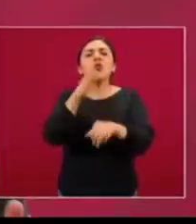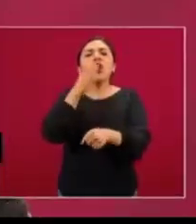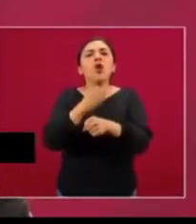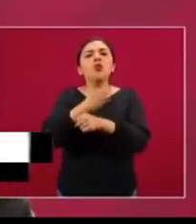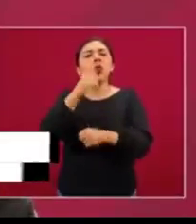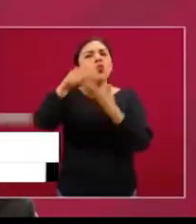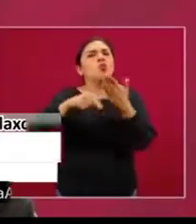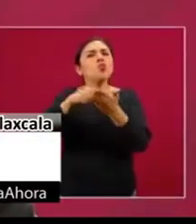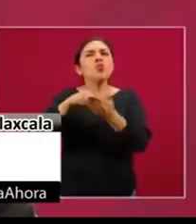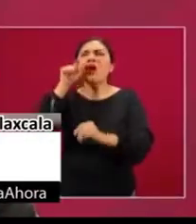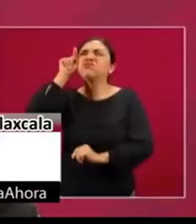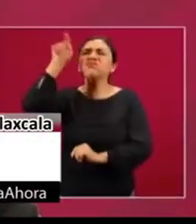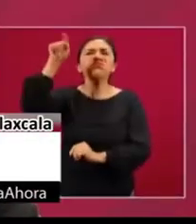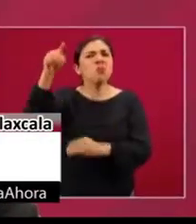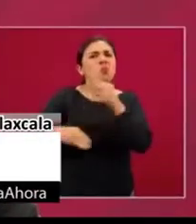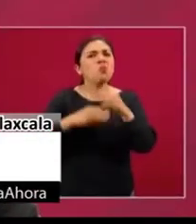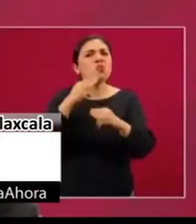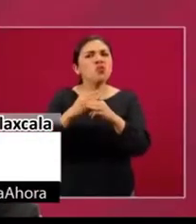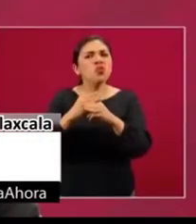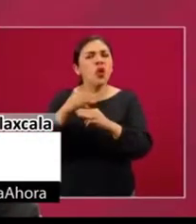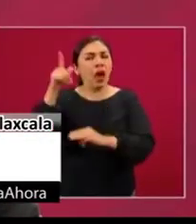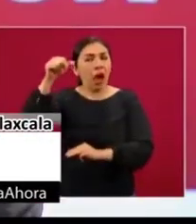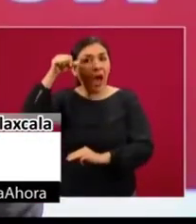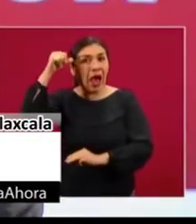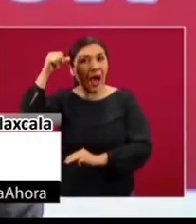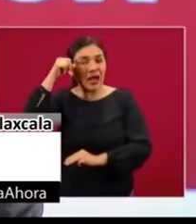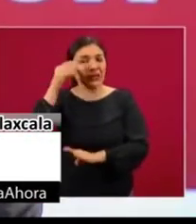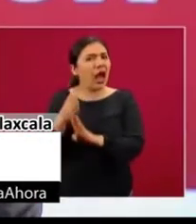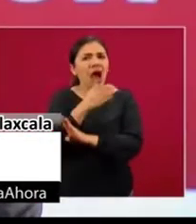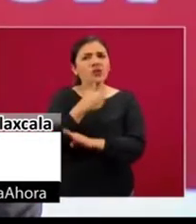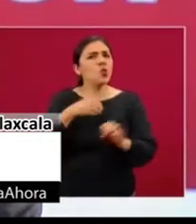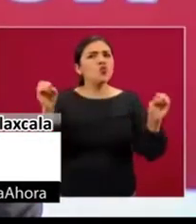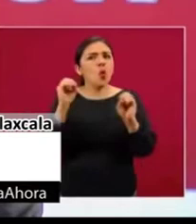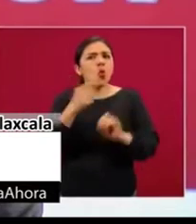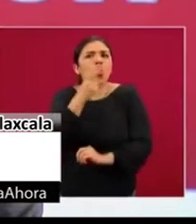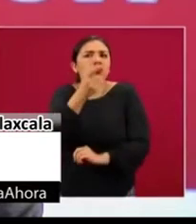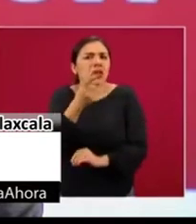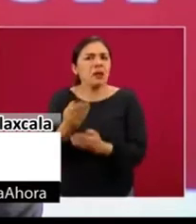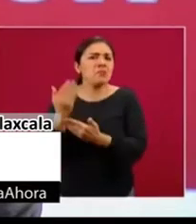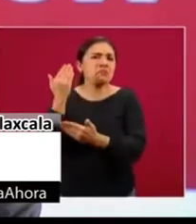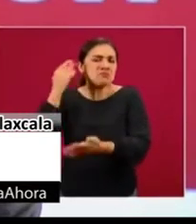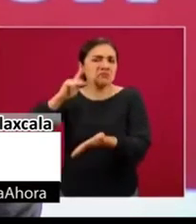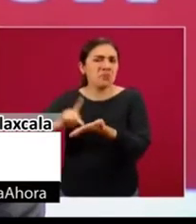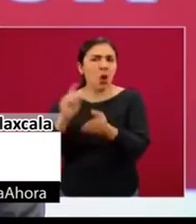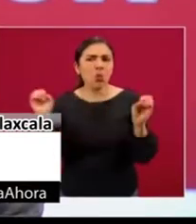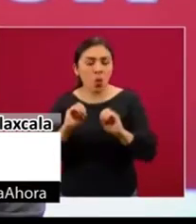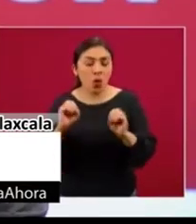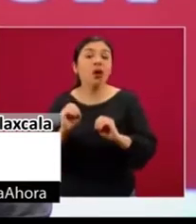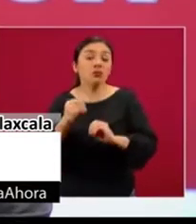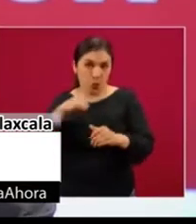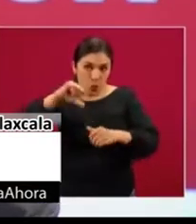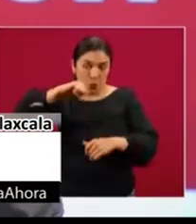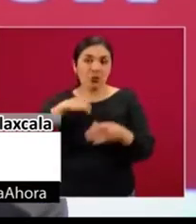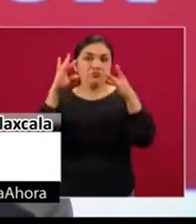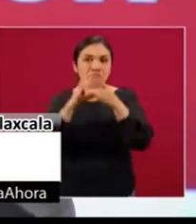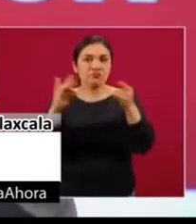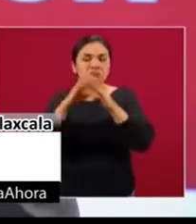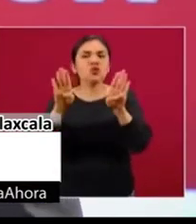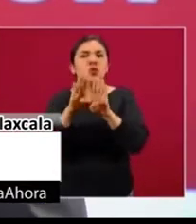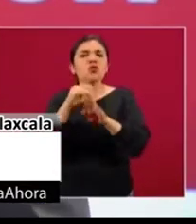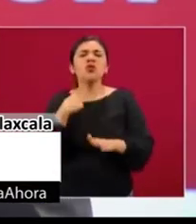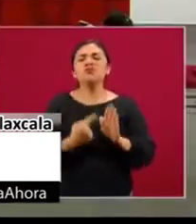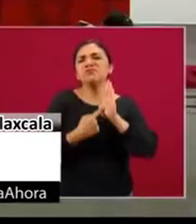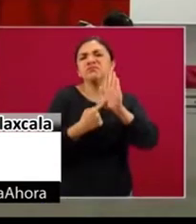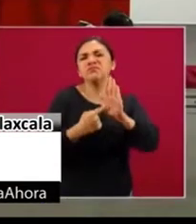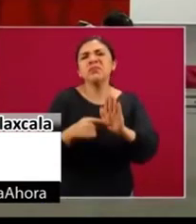caso de que México registrara un rebrote de COVID-19, como ha ocurrido en otras partes del mundo, las acciones de mitigación se realizarían de manera focalizada en